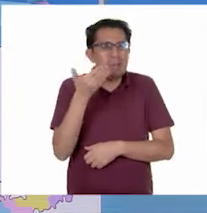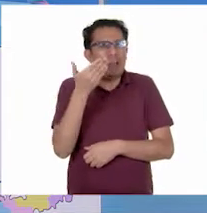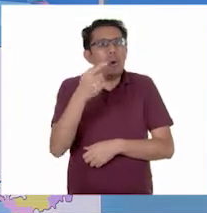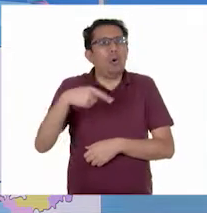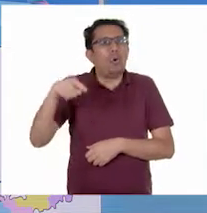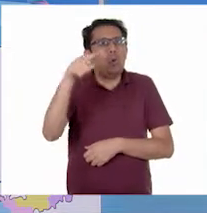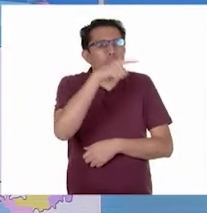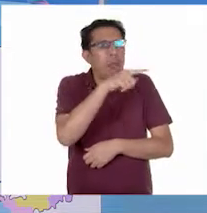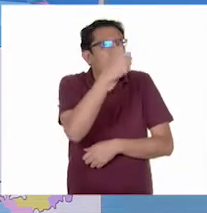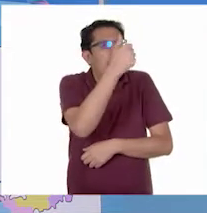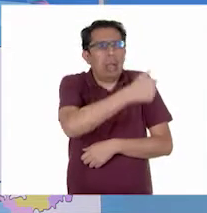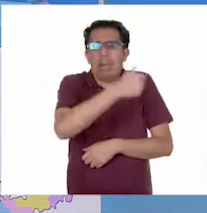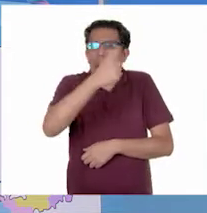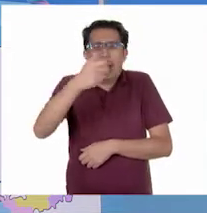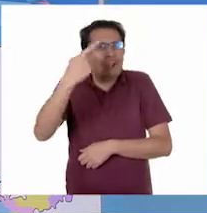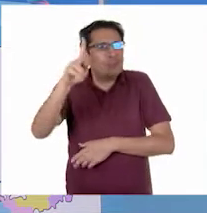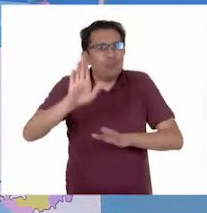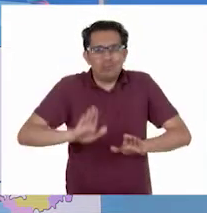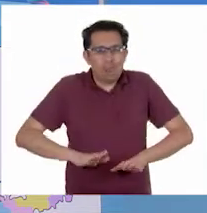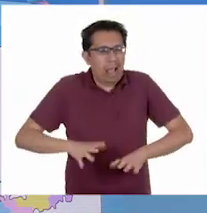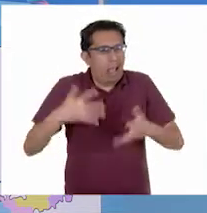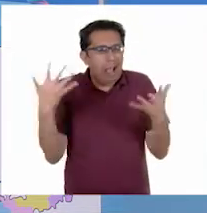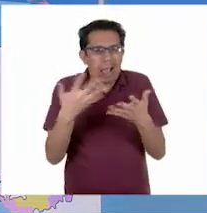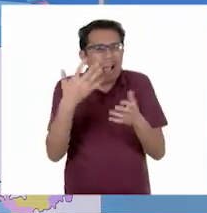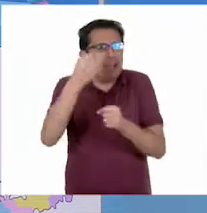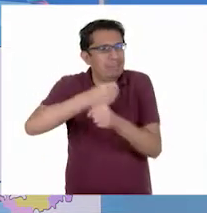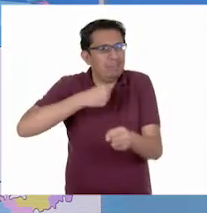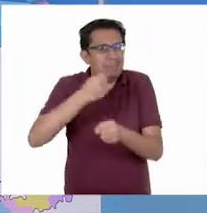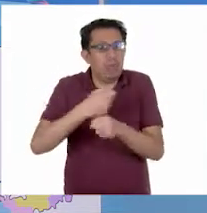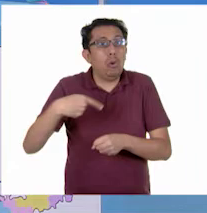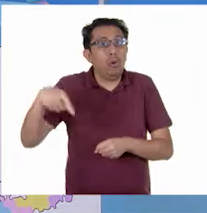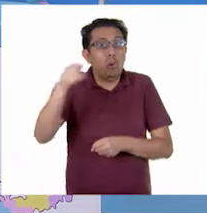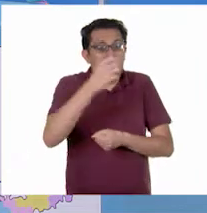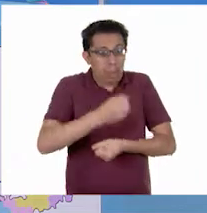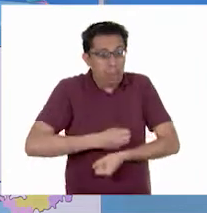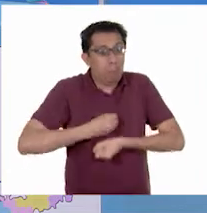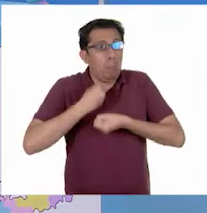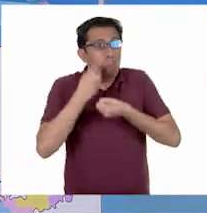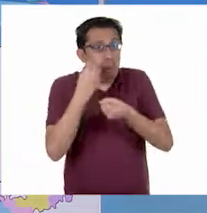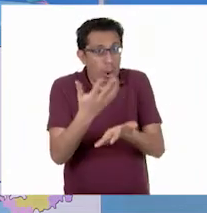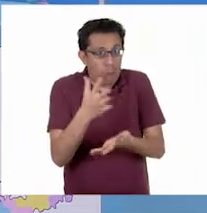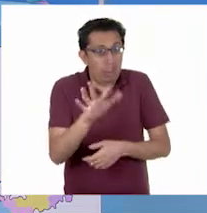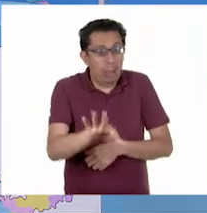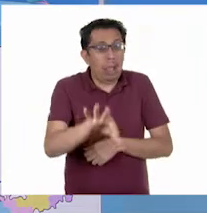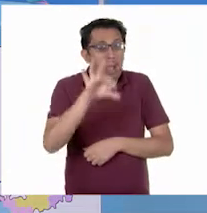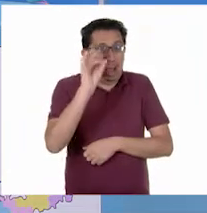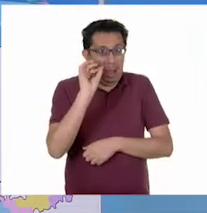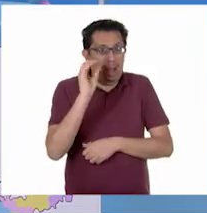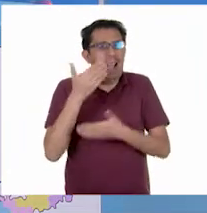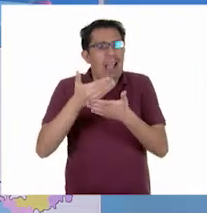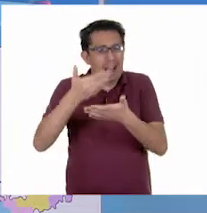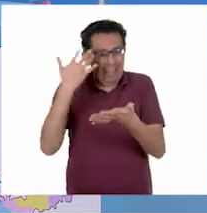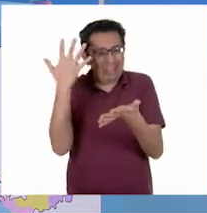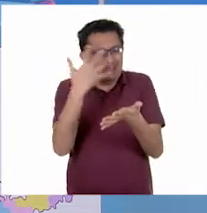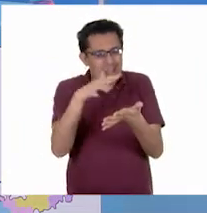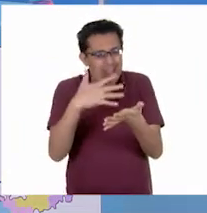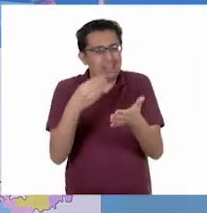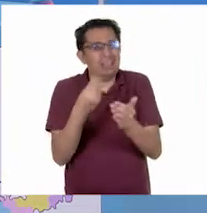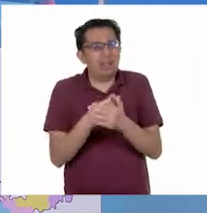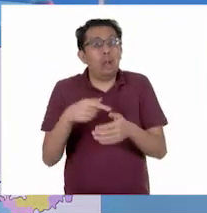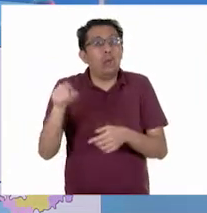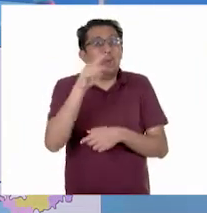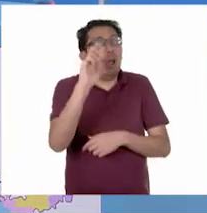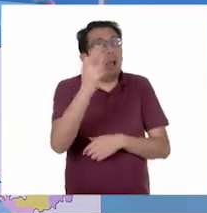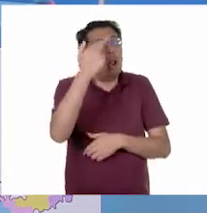de acuerdo a sus posibilidades. Si seleccionan alguno de los poemas que revisamos durante las clases, recuerden